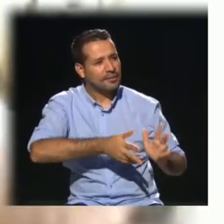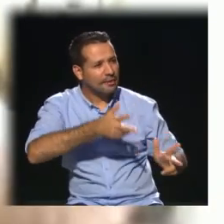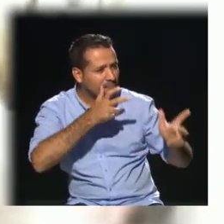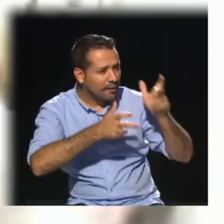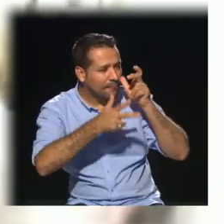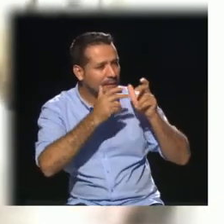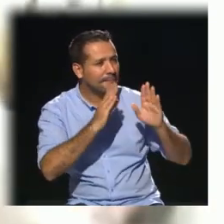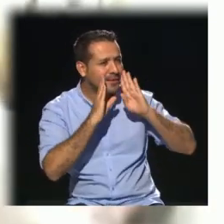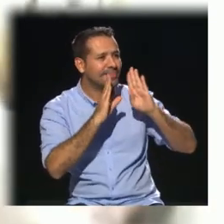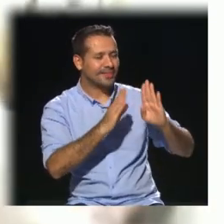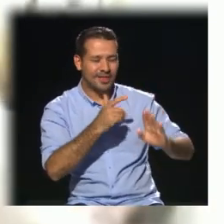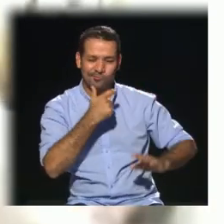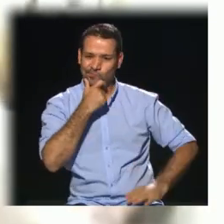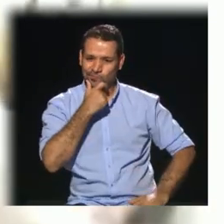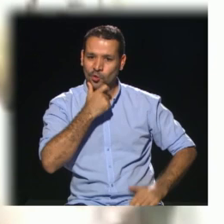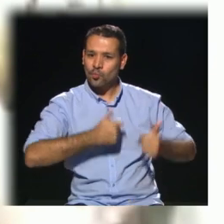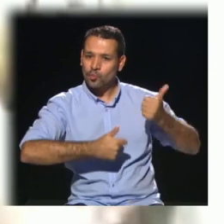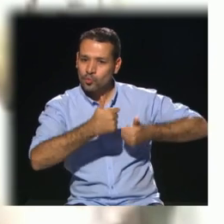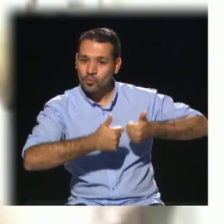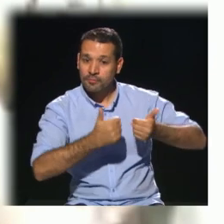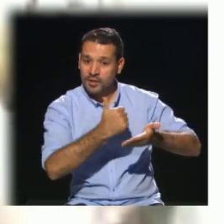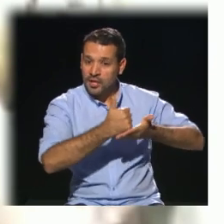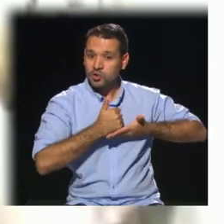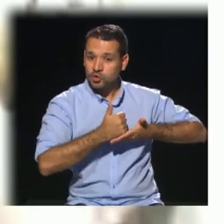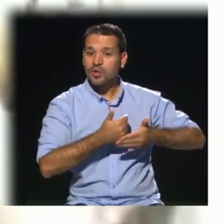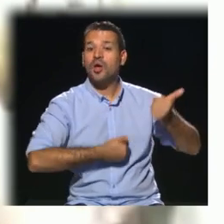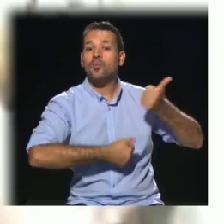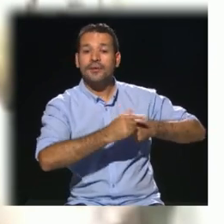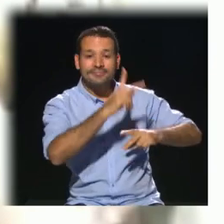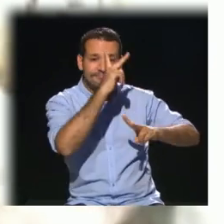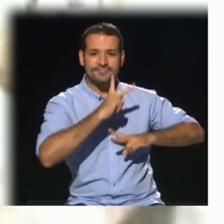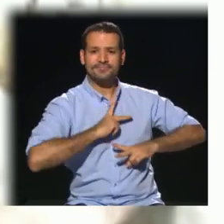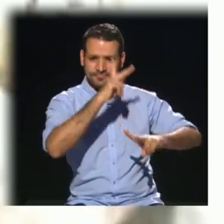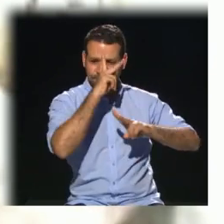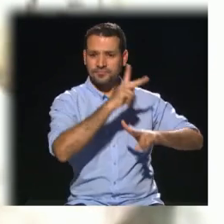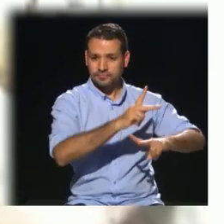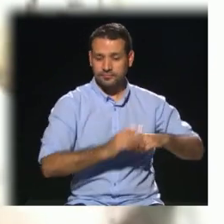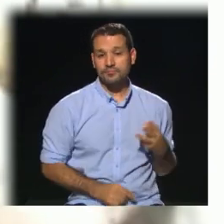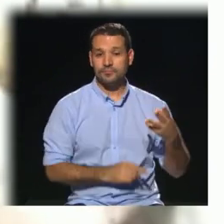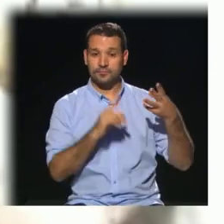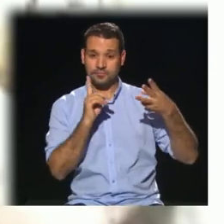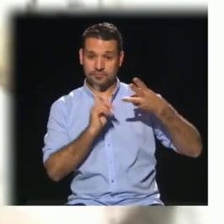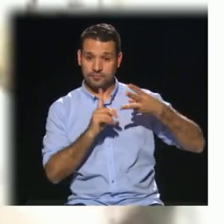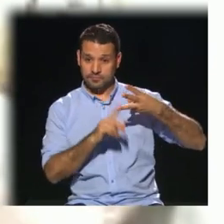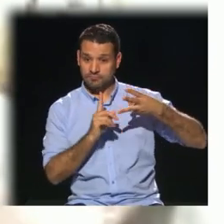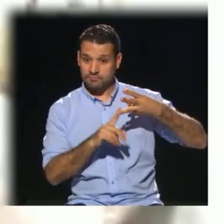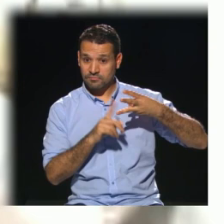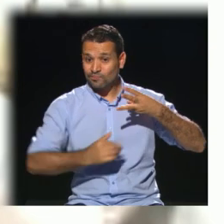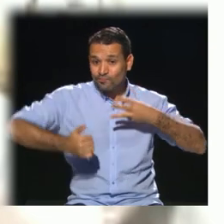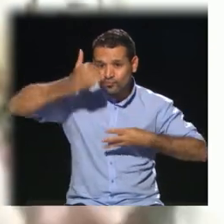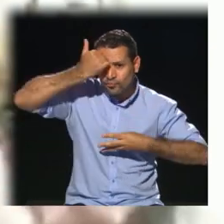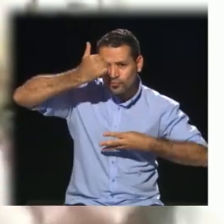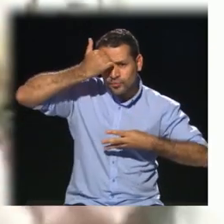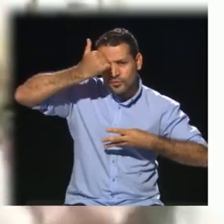conozco mis límites, por ejemplo. Y otra cosa muy interesante es que los profesores permitamos que